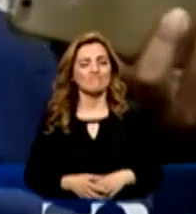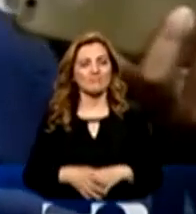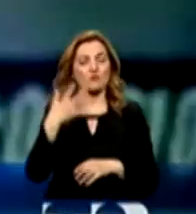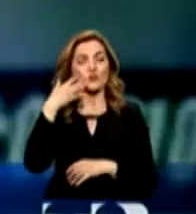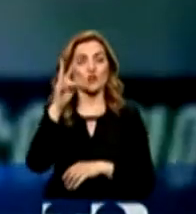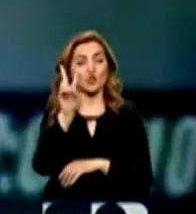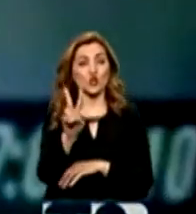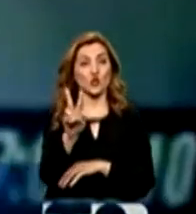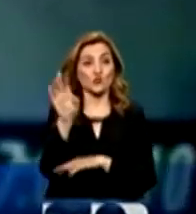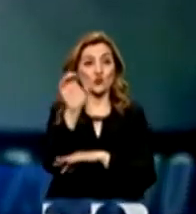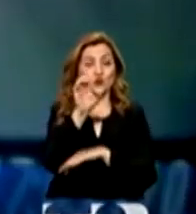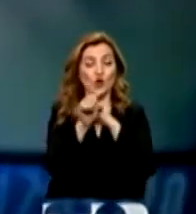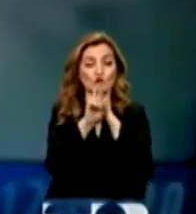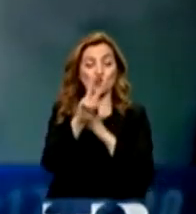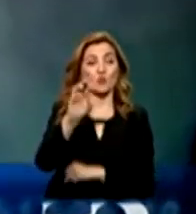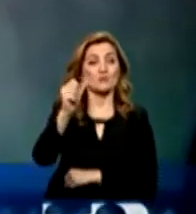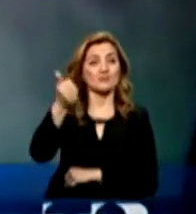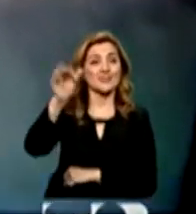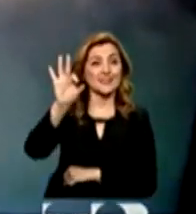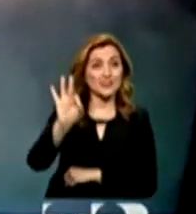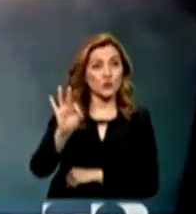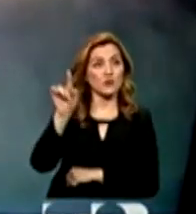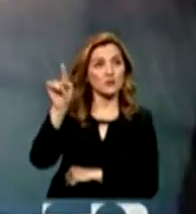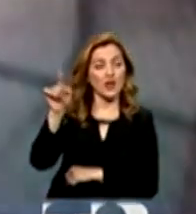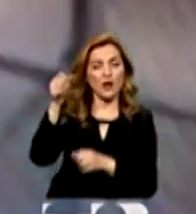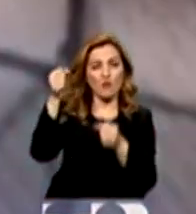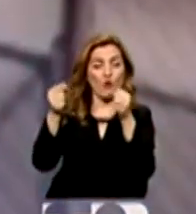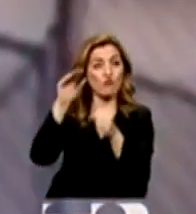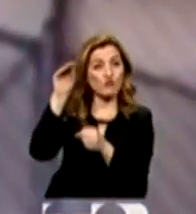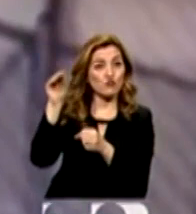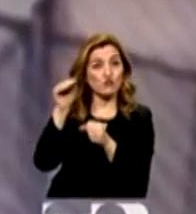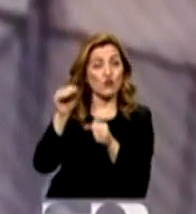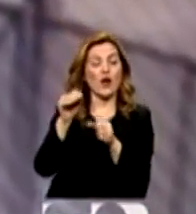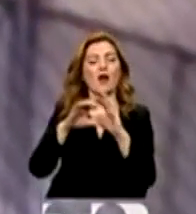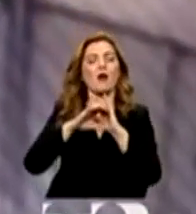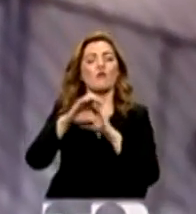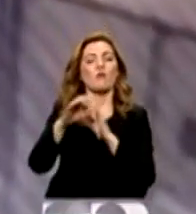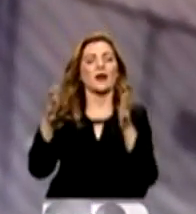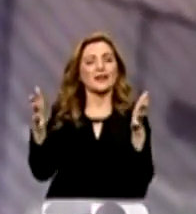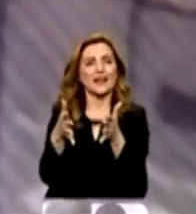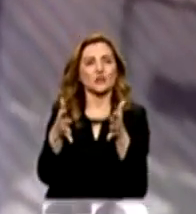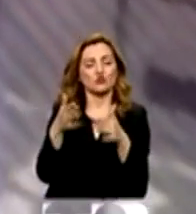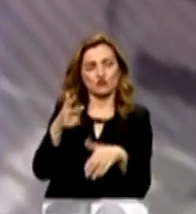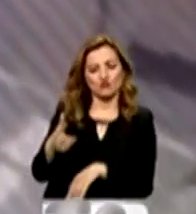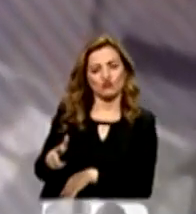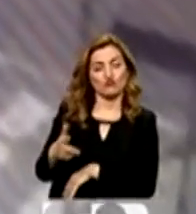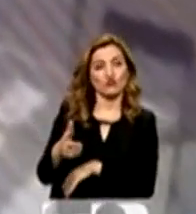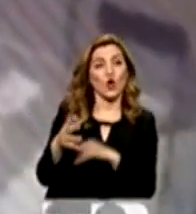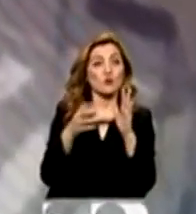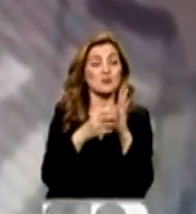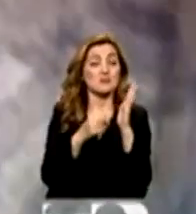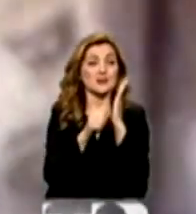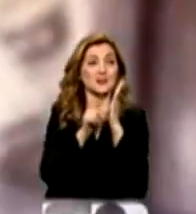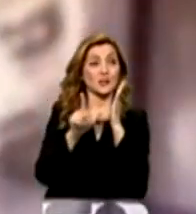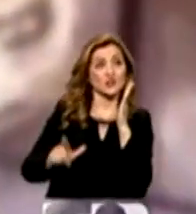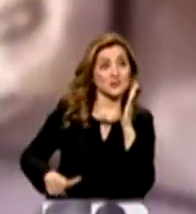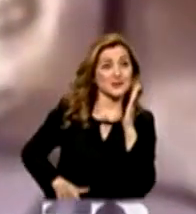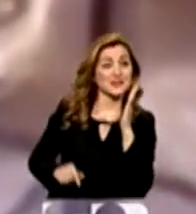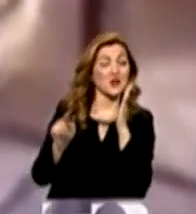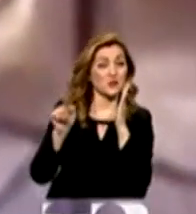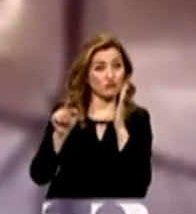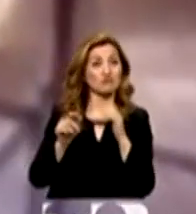de enero del 2019 ingresó una buseta aparentemente con logotipos de Ministerio de Salud Pública aparentando que